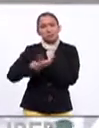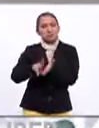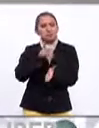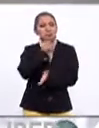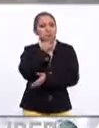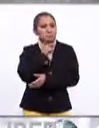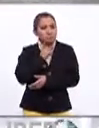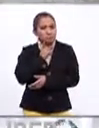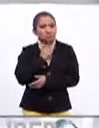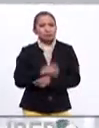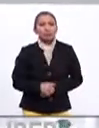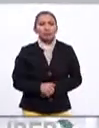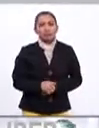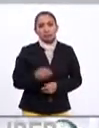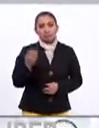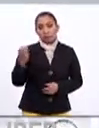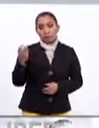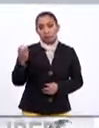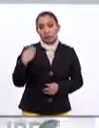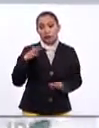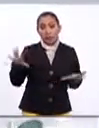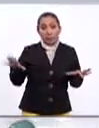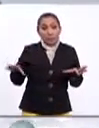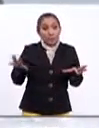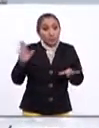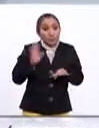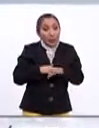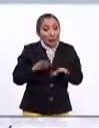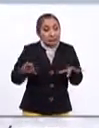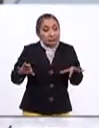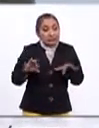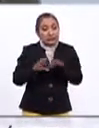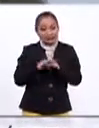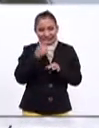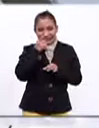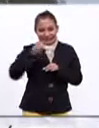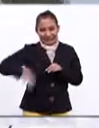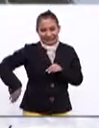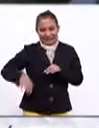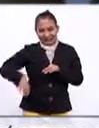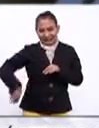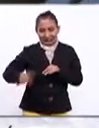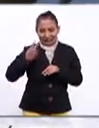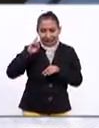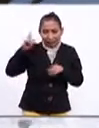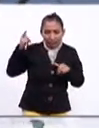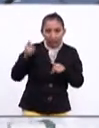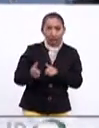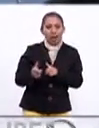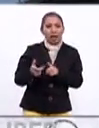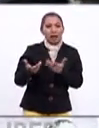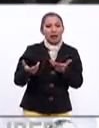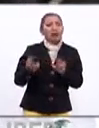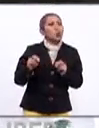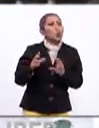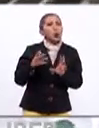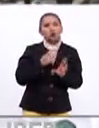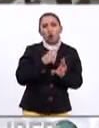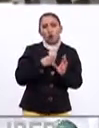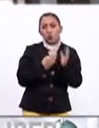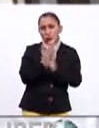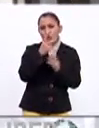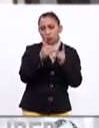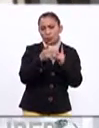petróleo, y eso sumado a lo que señalaba la aparición no tanto solo de